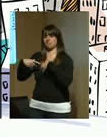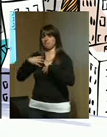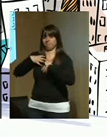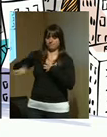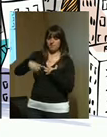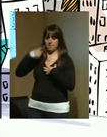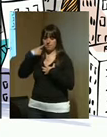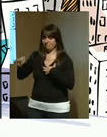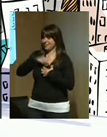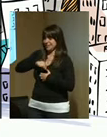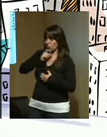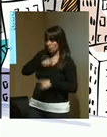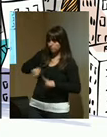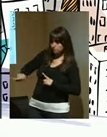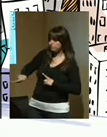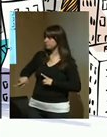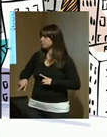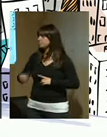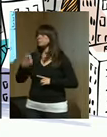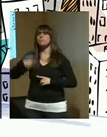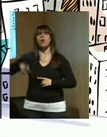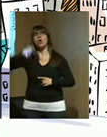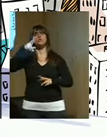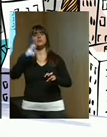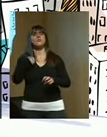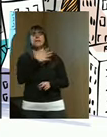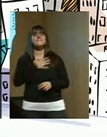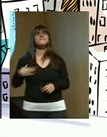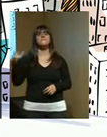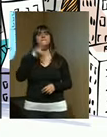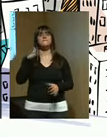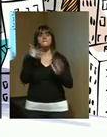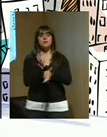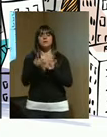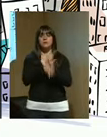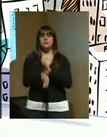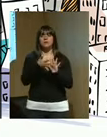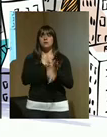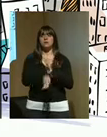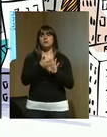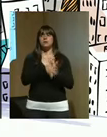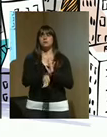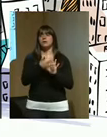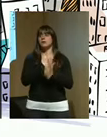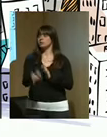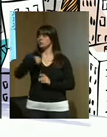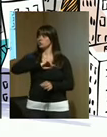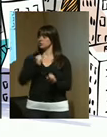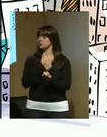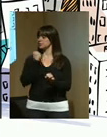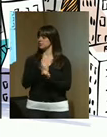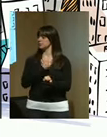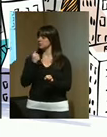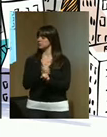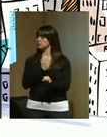Otro de los temas que a mí me gustaría, remarcar es que nosotros trabajamos